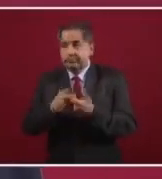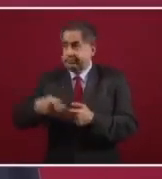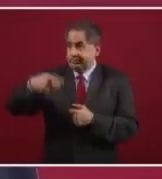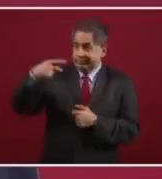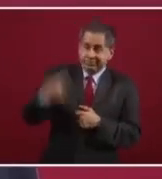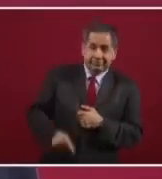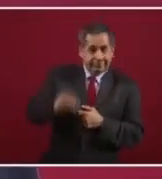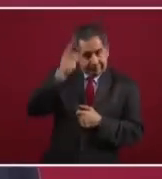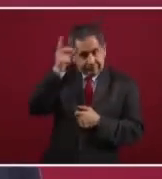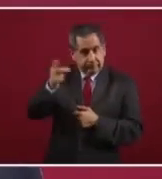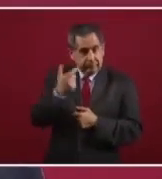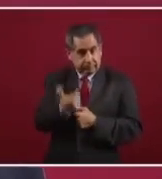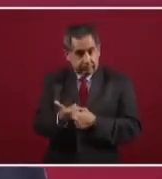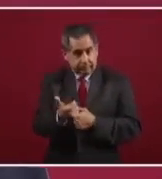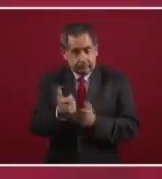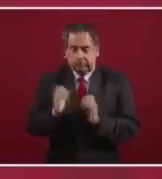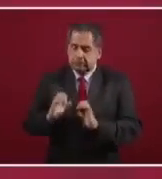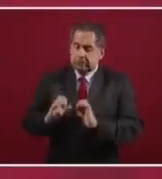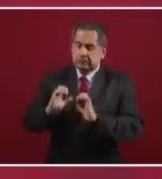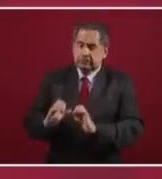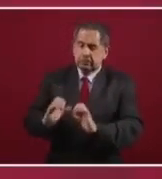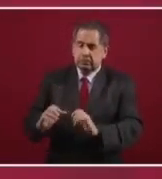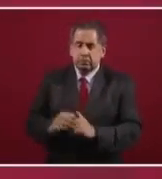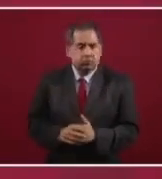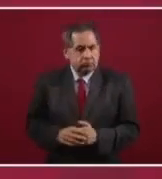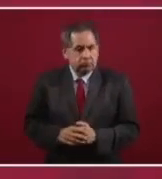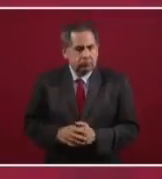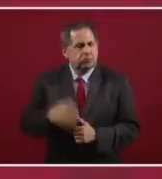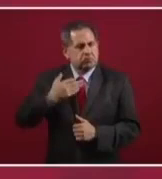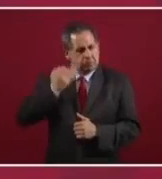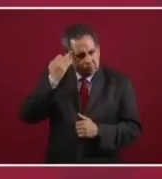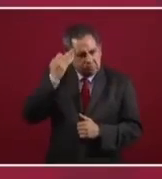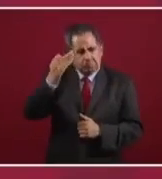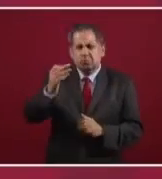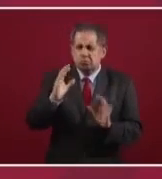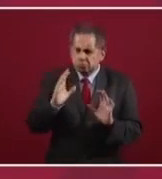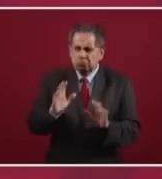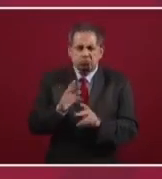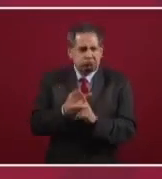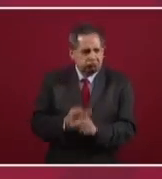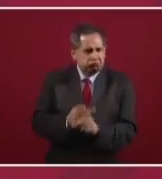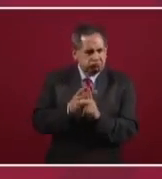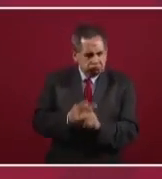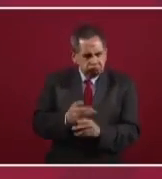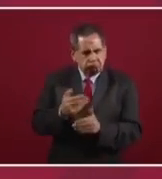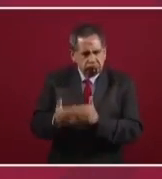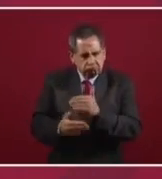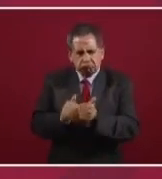los mexicanos. Lleva tiempo, hay que tener paciencia